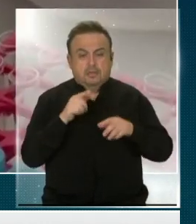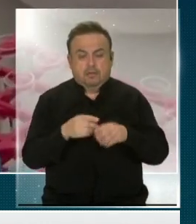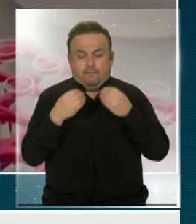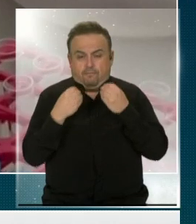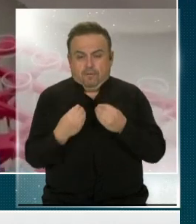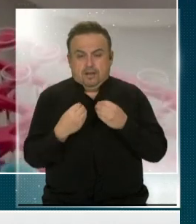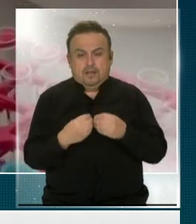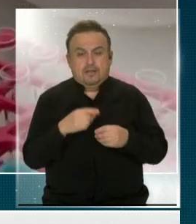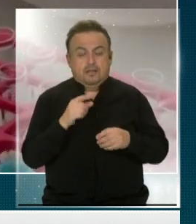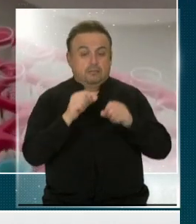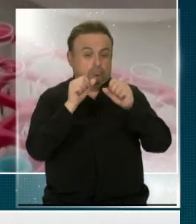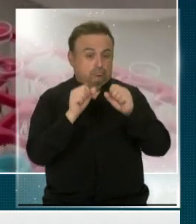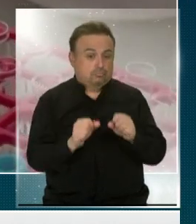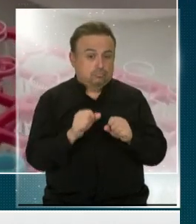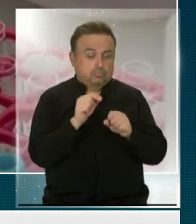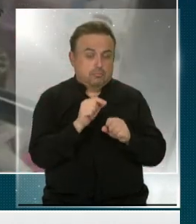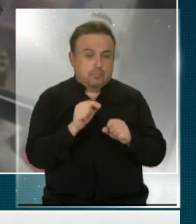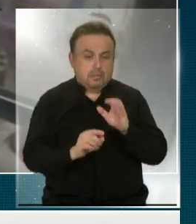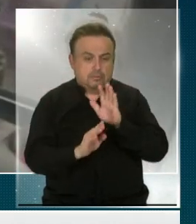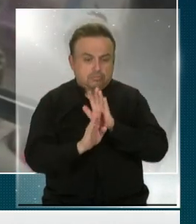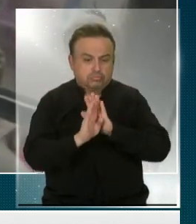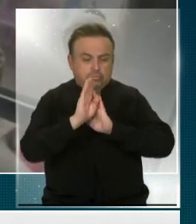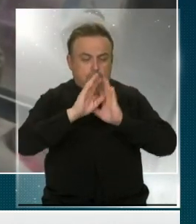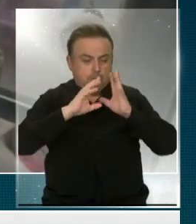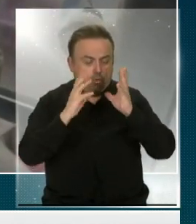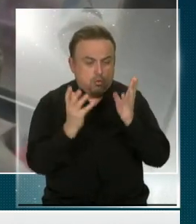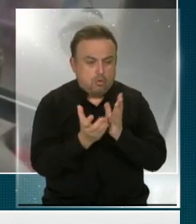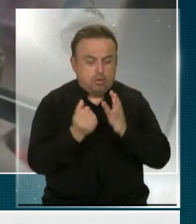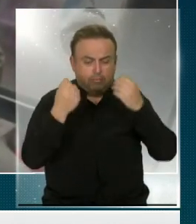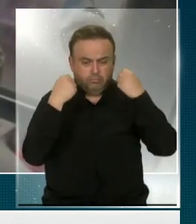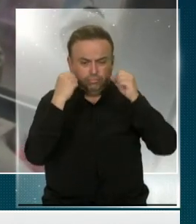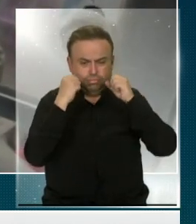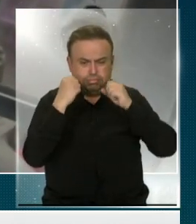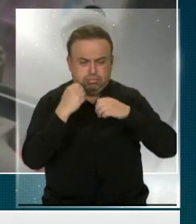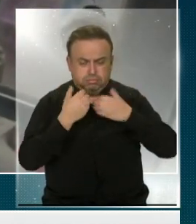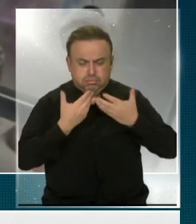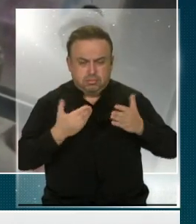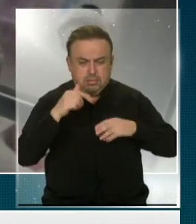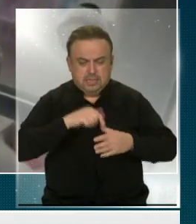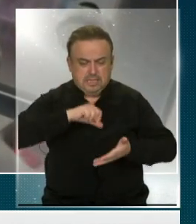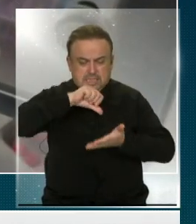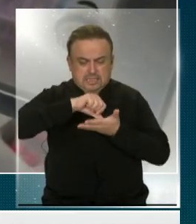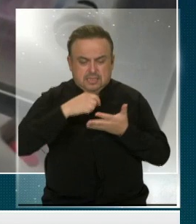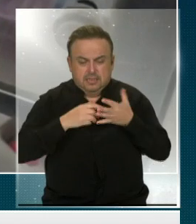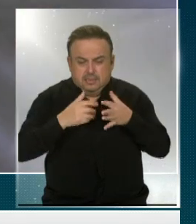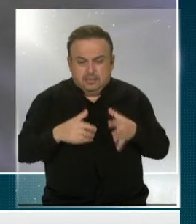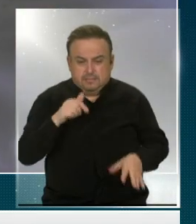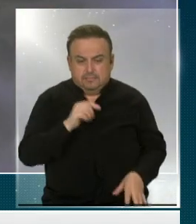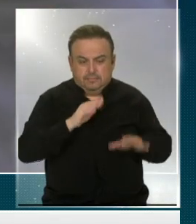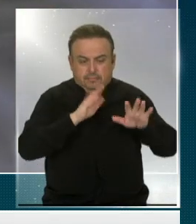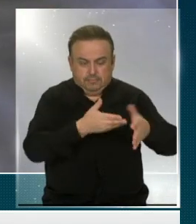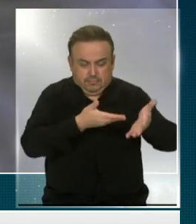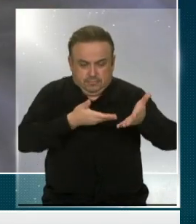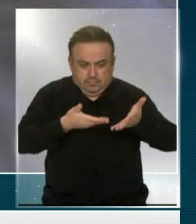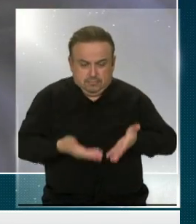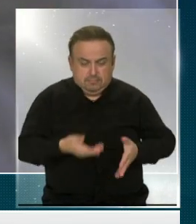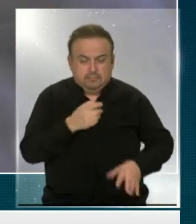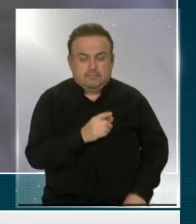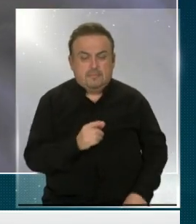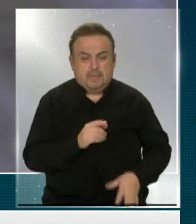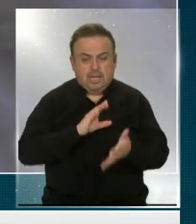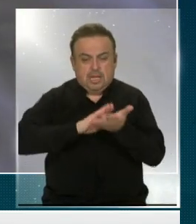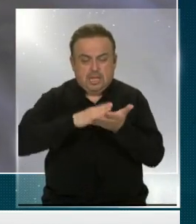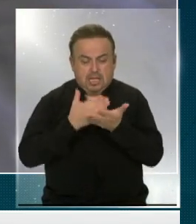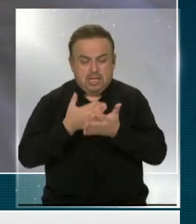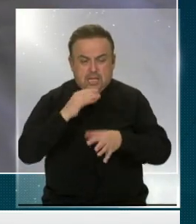la posibilidad de hacer el desarrollo global del ensayo clínico en en estos centros con invitación al personal de salud